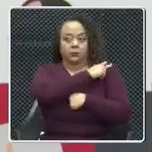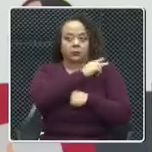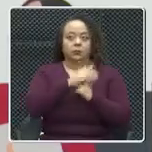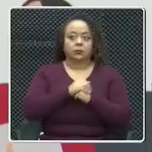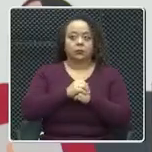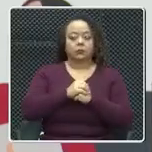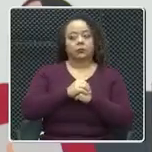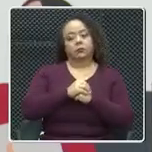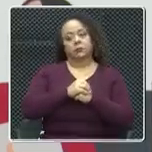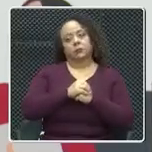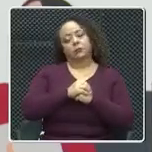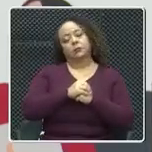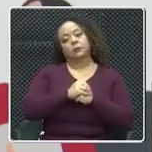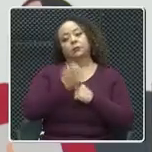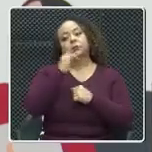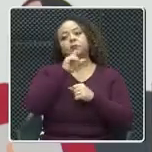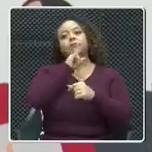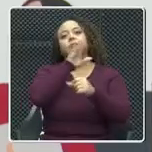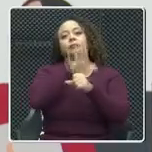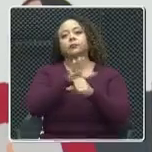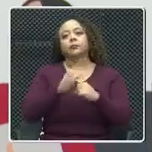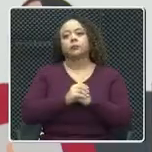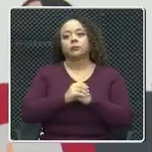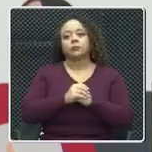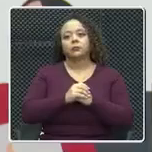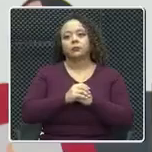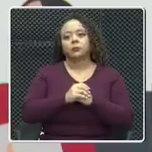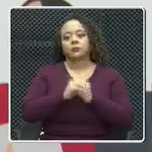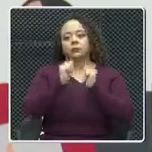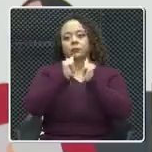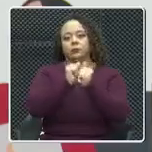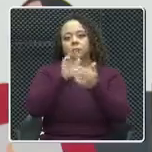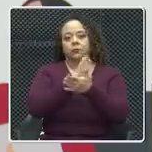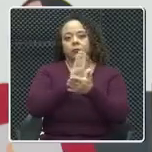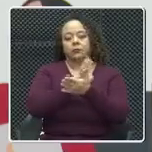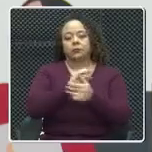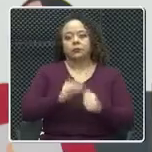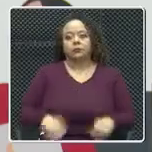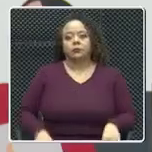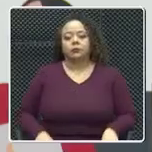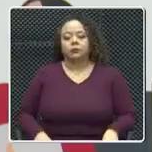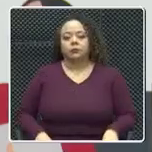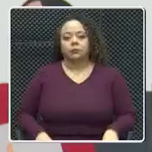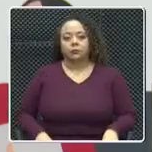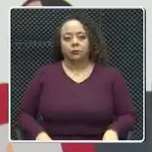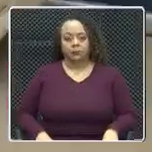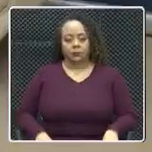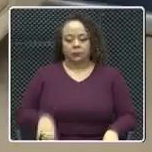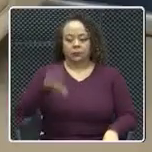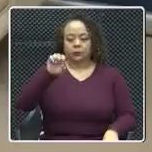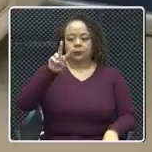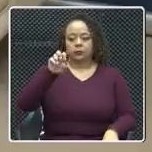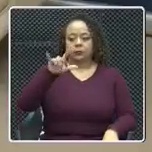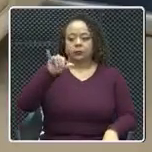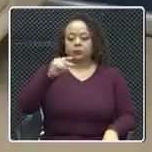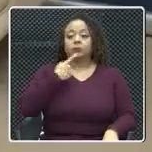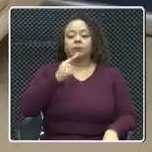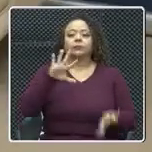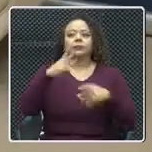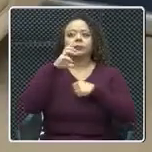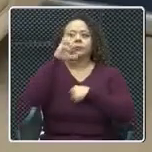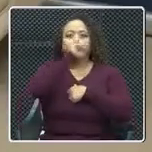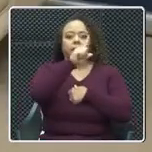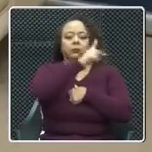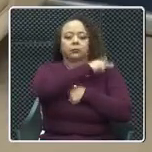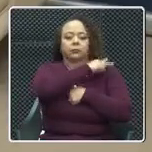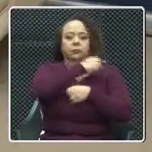y cuando cumpla con la documentación. Con la documentación. Uh-huh. Evelyn nos dice, ¿cómo identifica a un